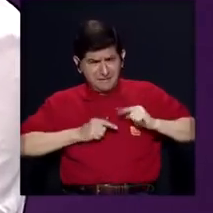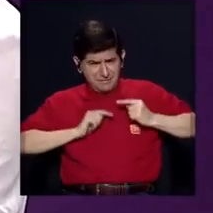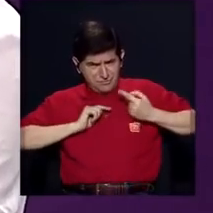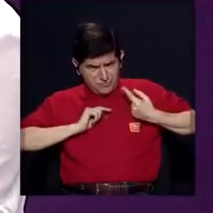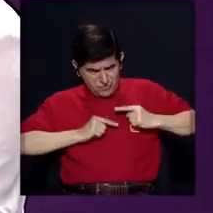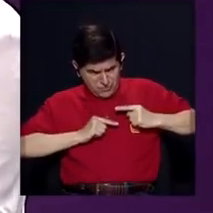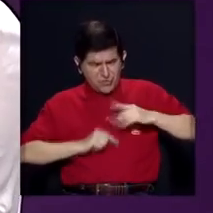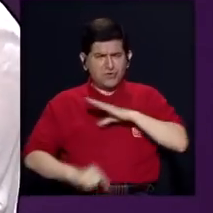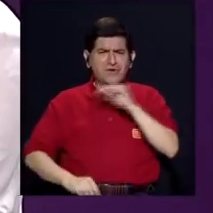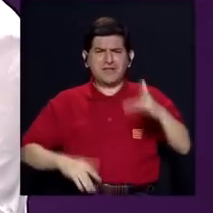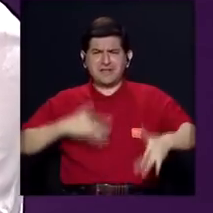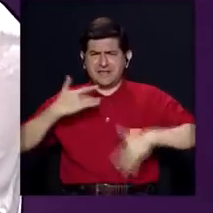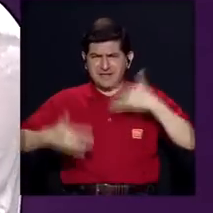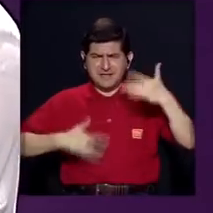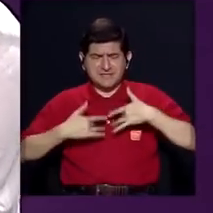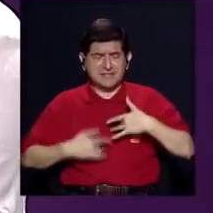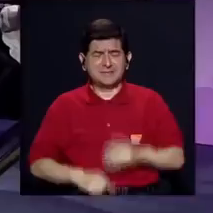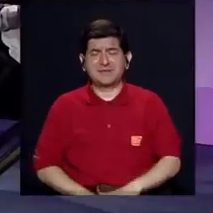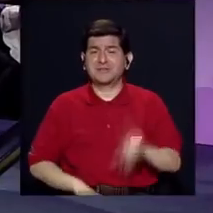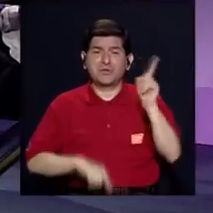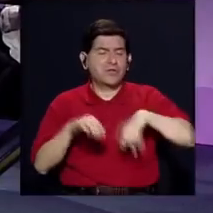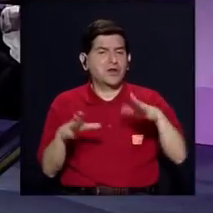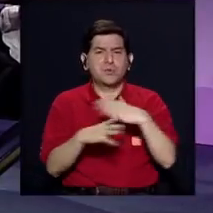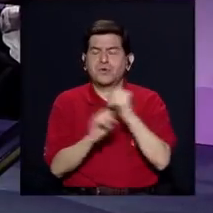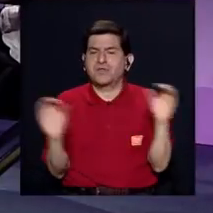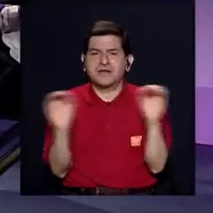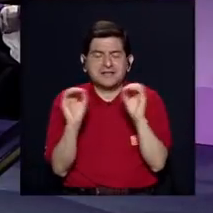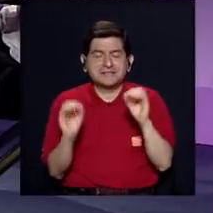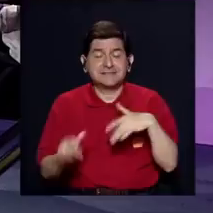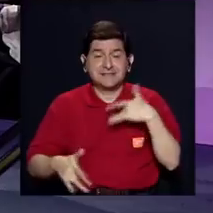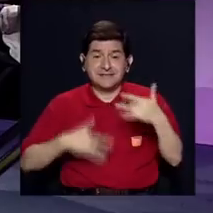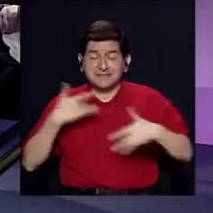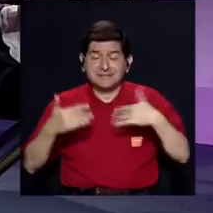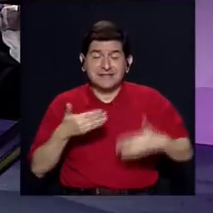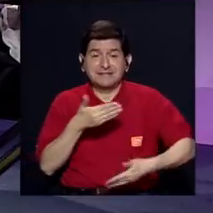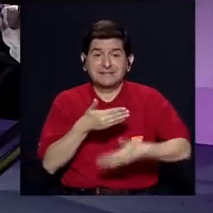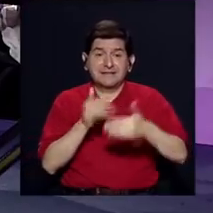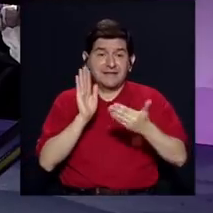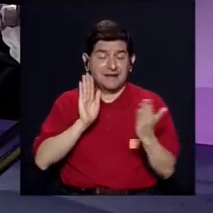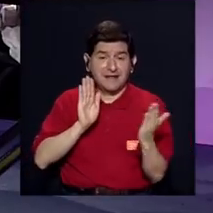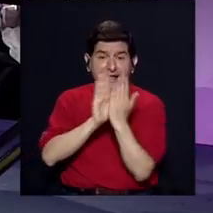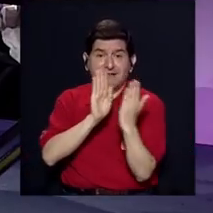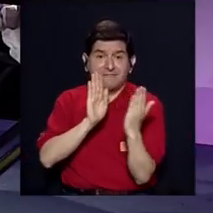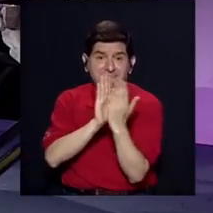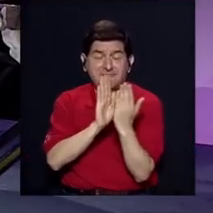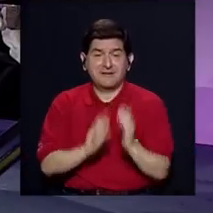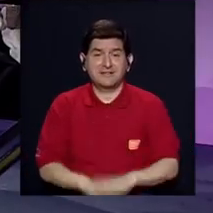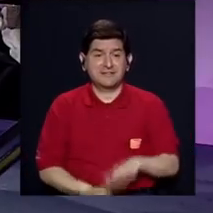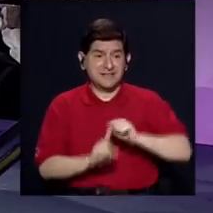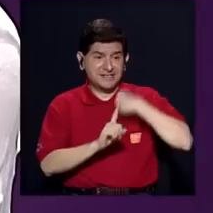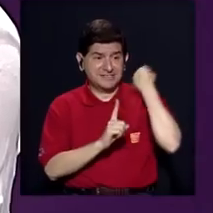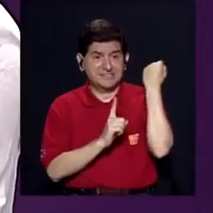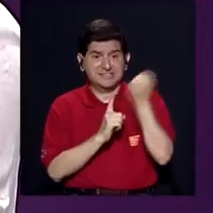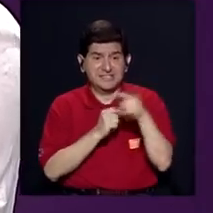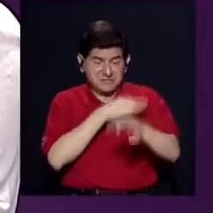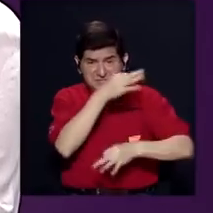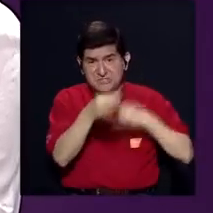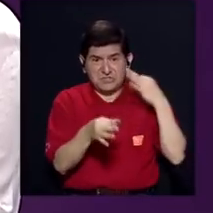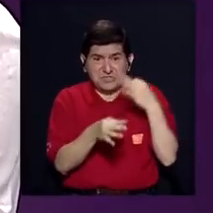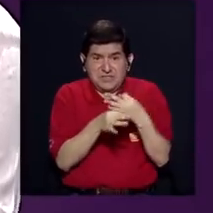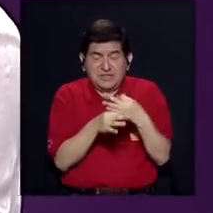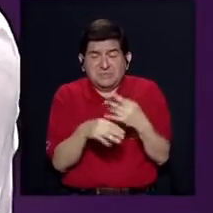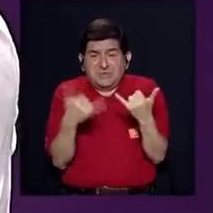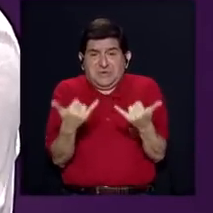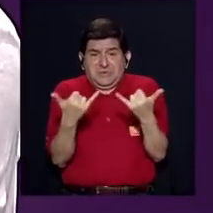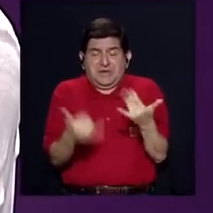y el sentimiento de impotencia que podemos sentir ante una situación como la que hoy se